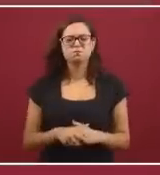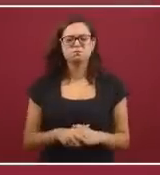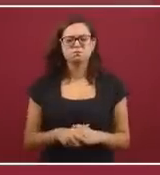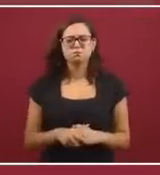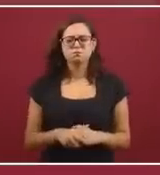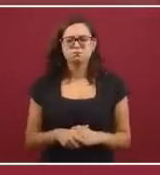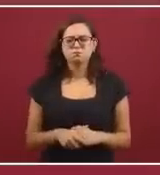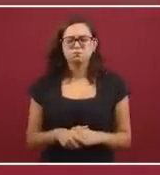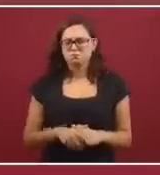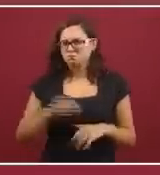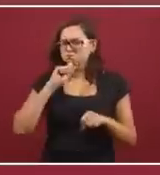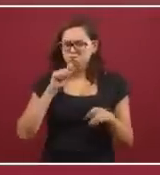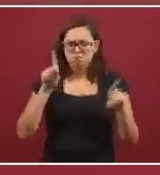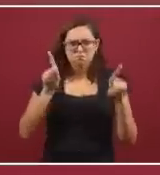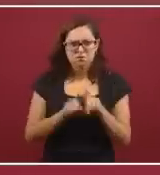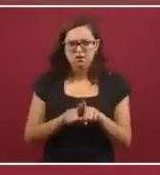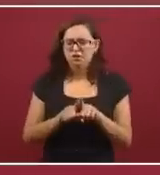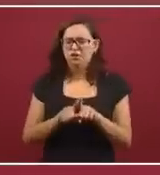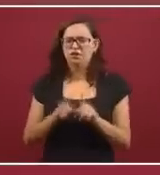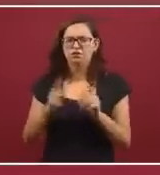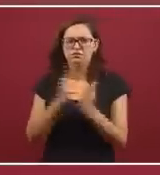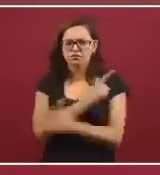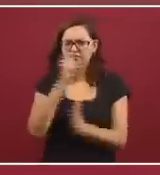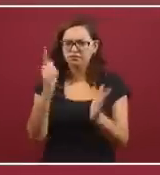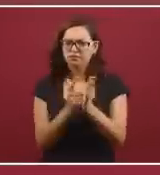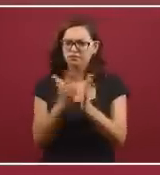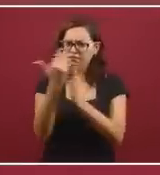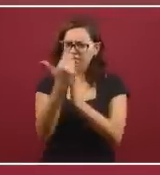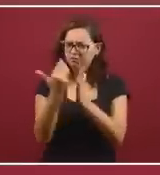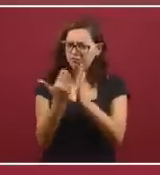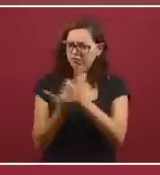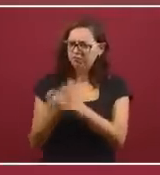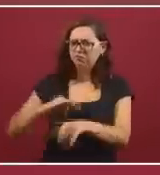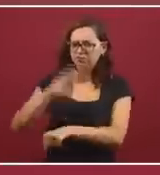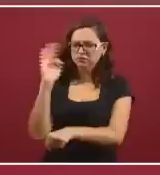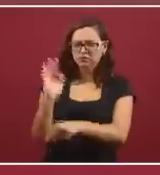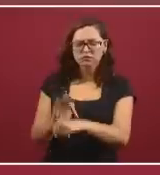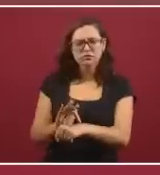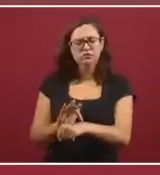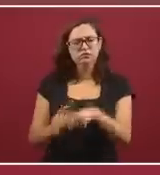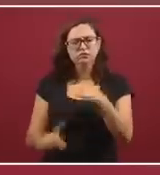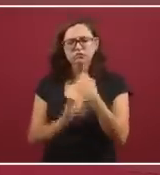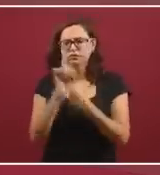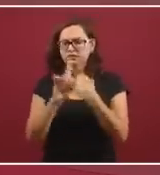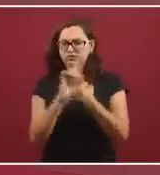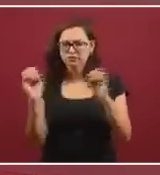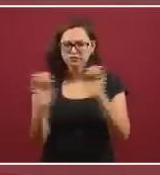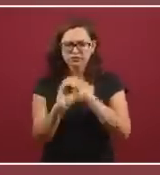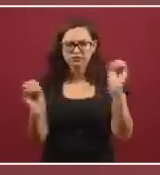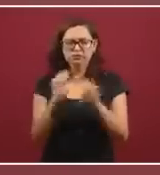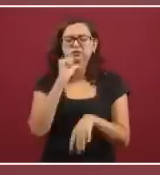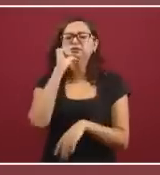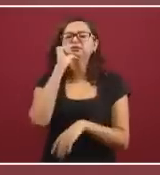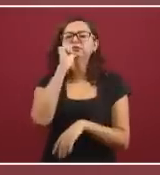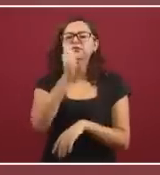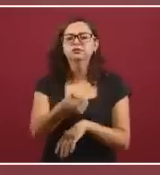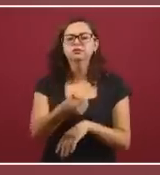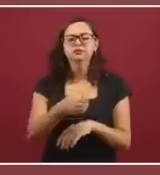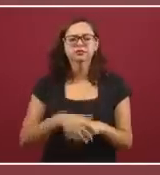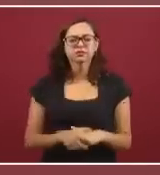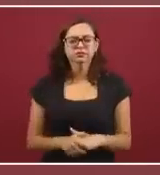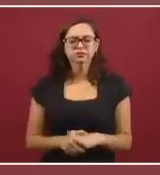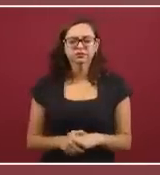con la seguridad social sin ningún problema y ahí tienes